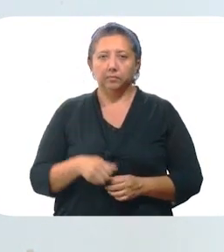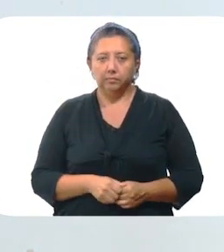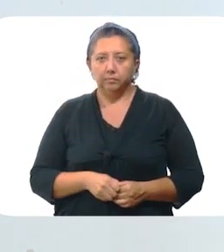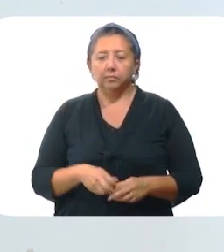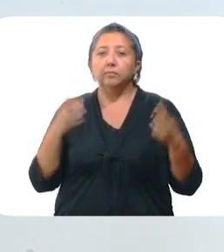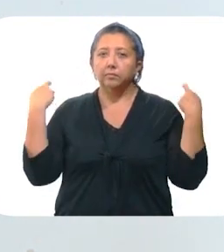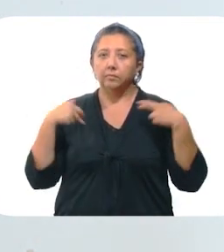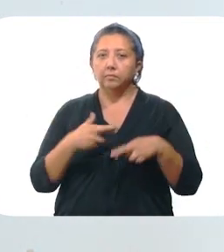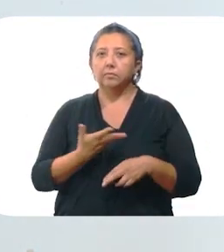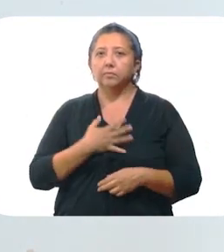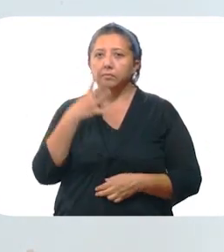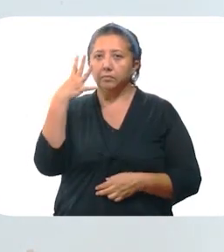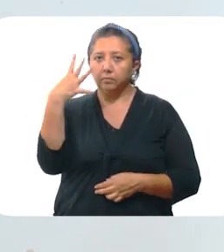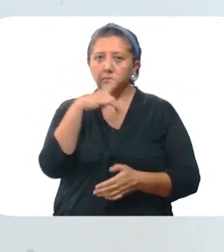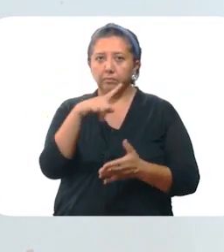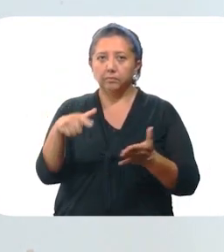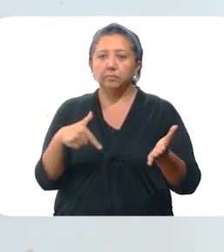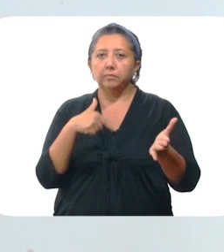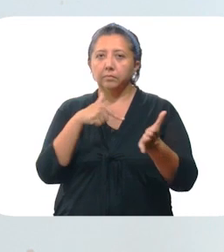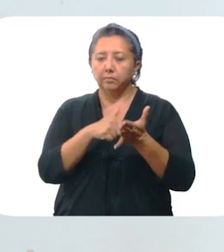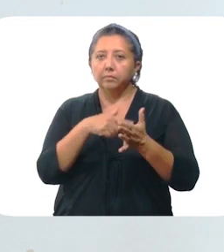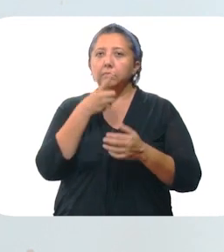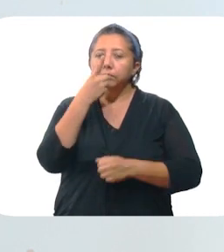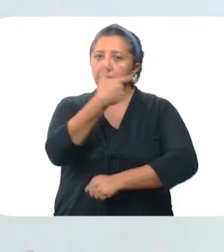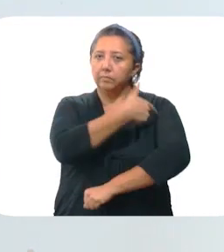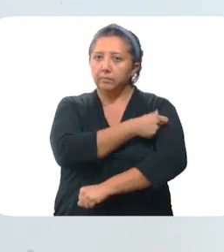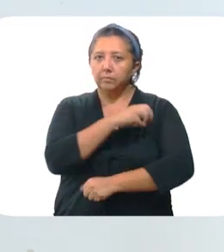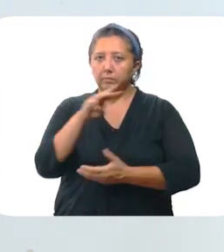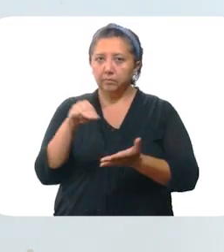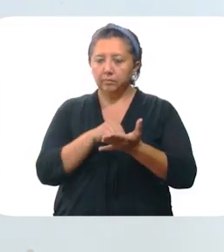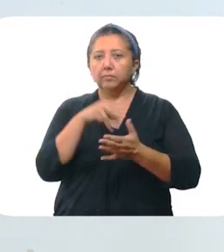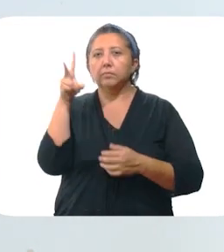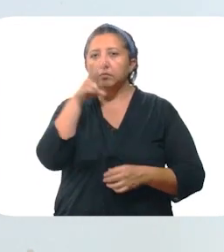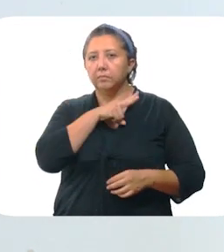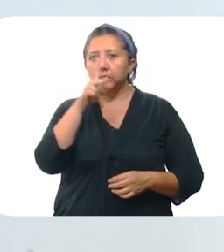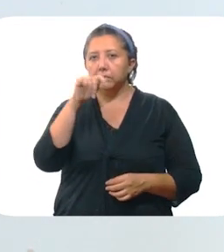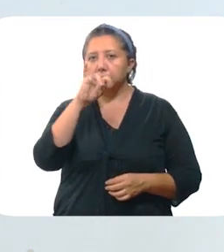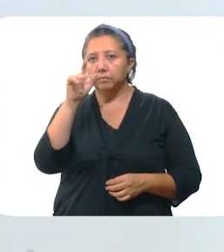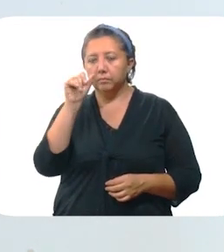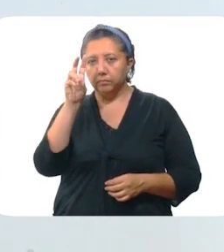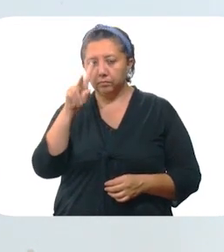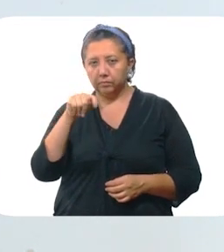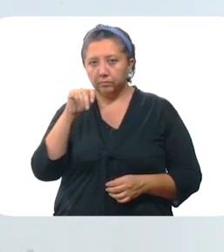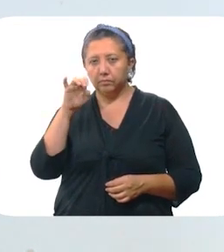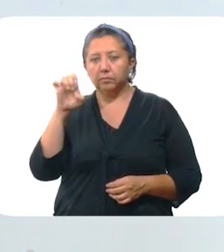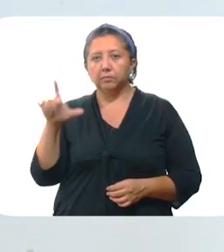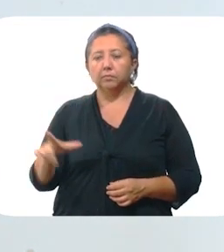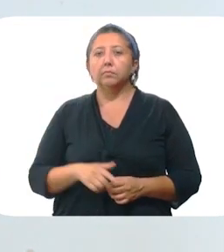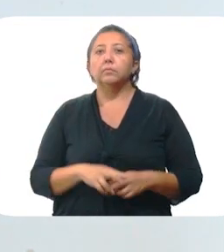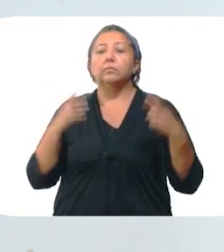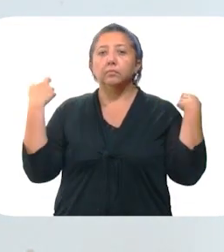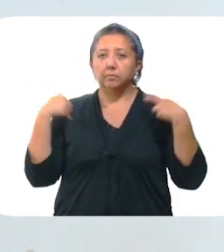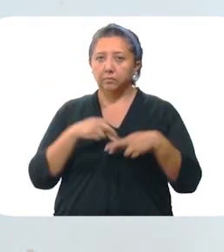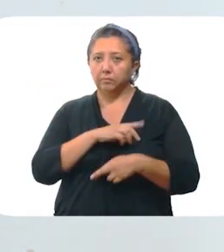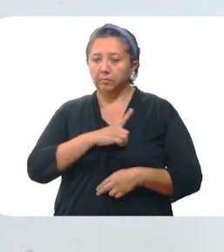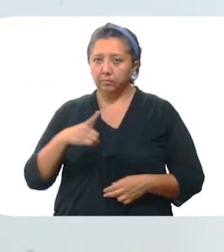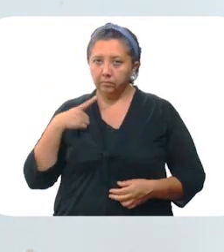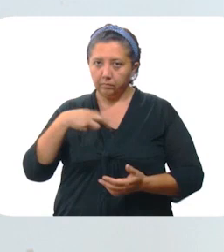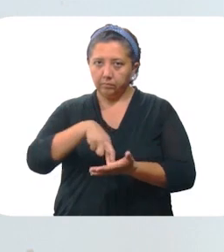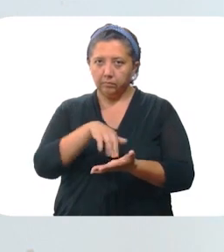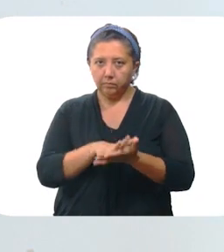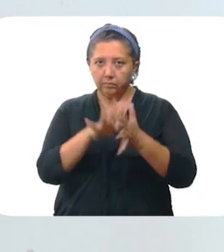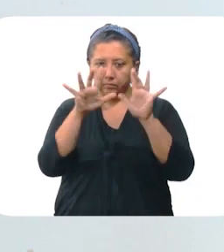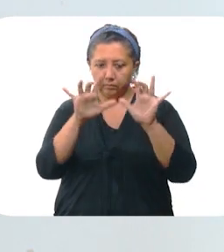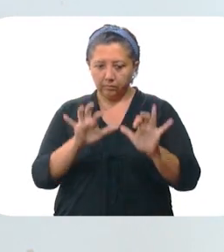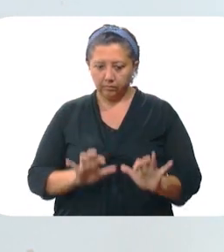Los docentes tendrán 4 sedes para aplicarse la dosis: Mérida, Valladolid, Tizimín y Ticul. Los maestros deberán registrarse